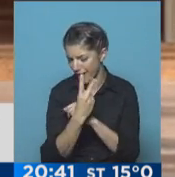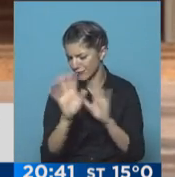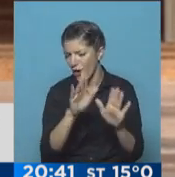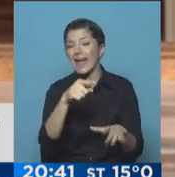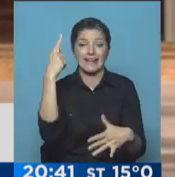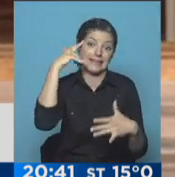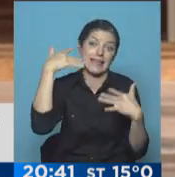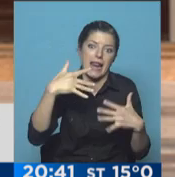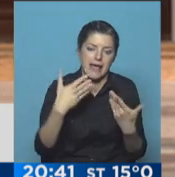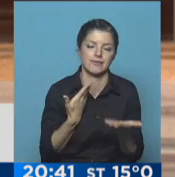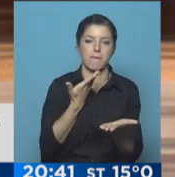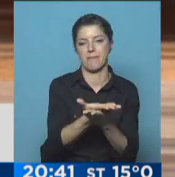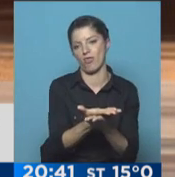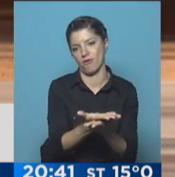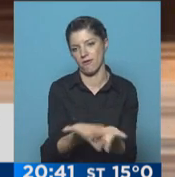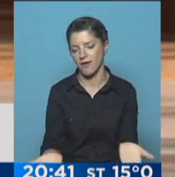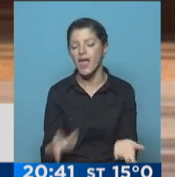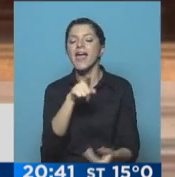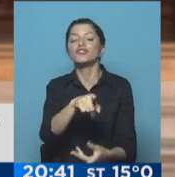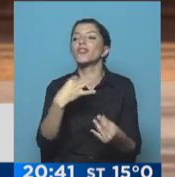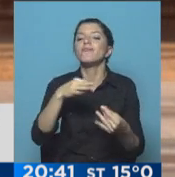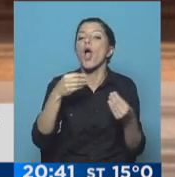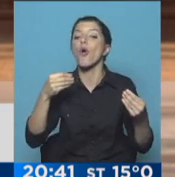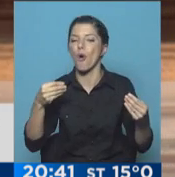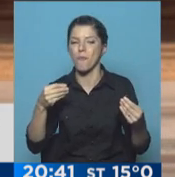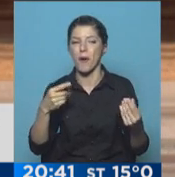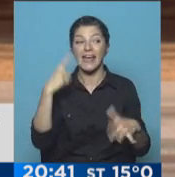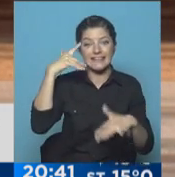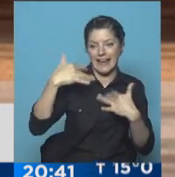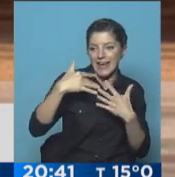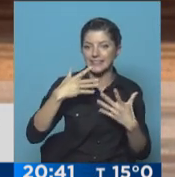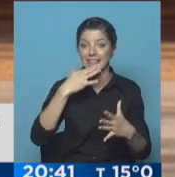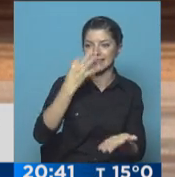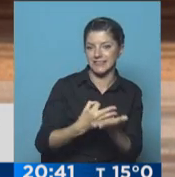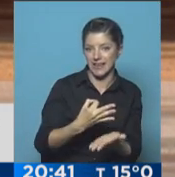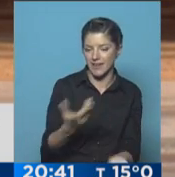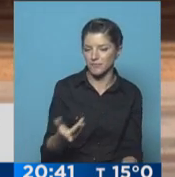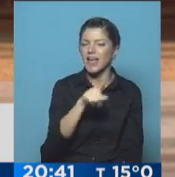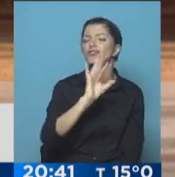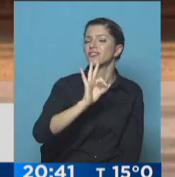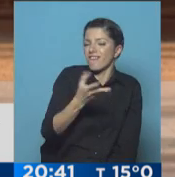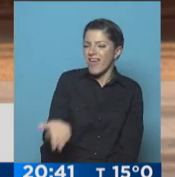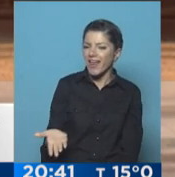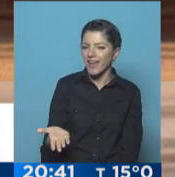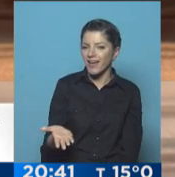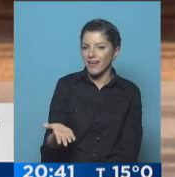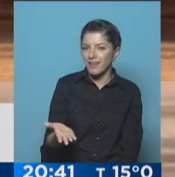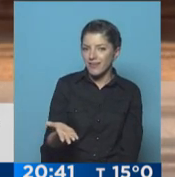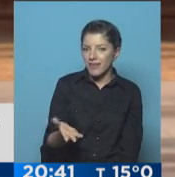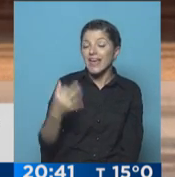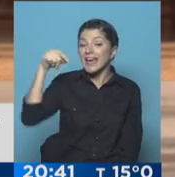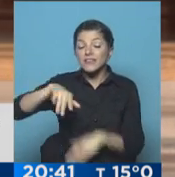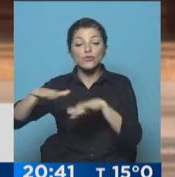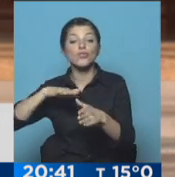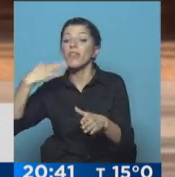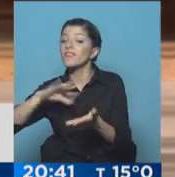inteligencia. ¿Cuál hubiera sido la actitud inteligente de la oposición? Sabiendo que quien tenía que arreglar